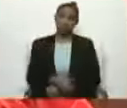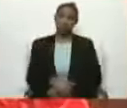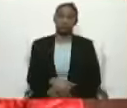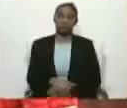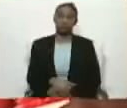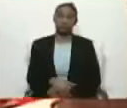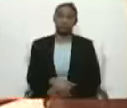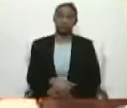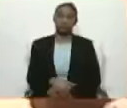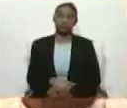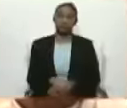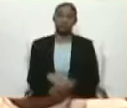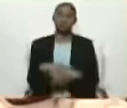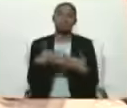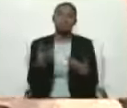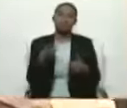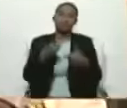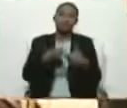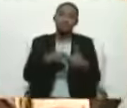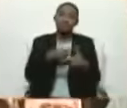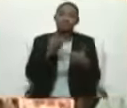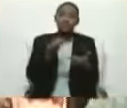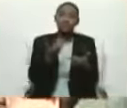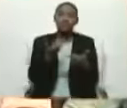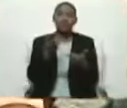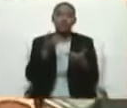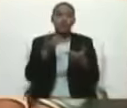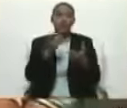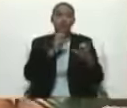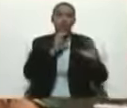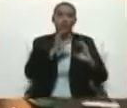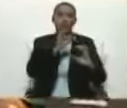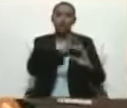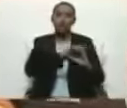Afortunadamente, por la dinámica, los medios